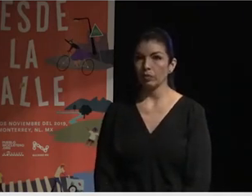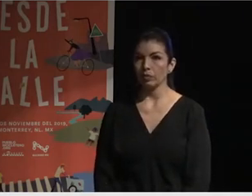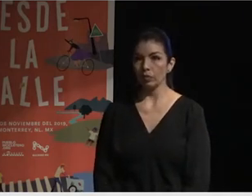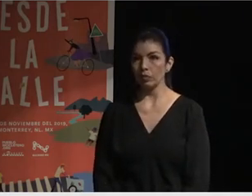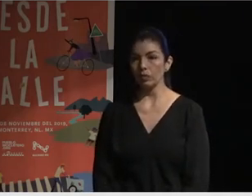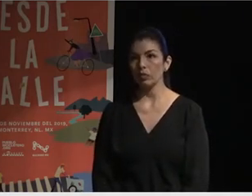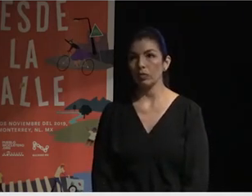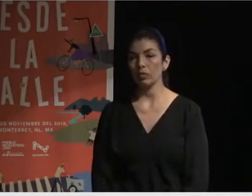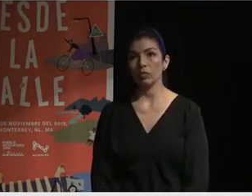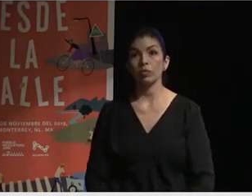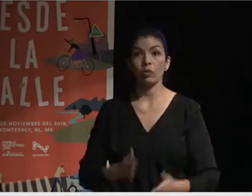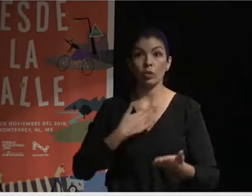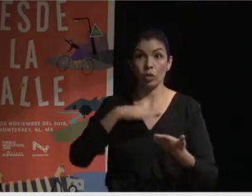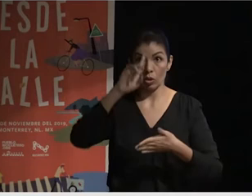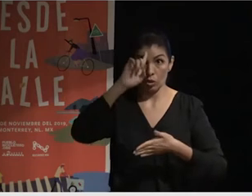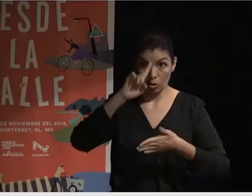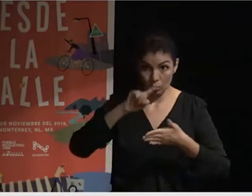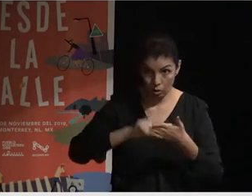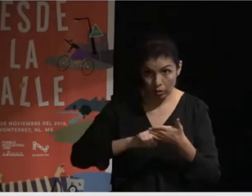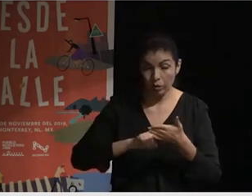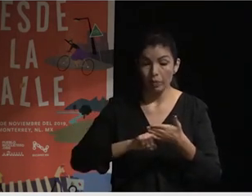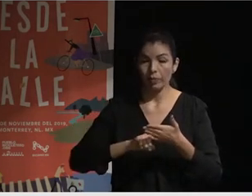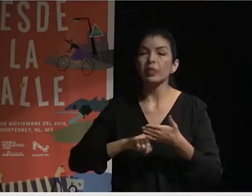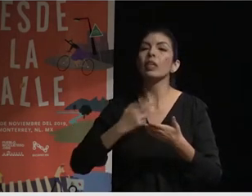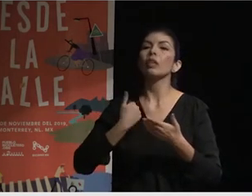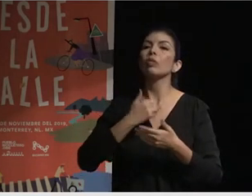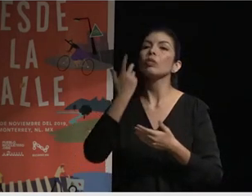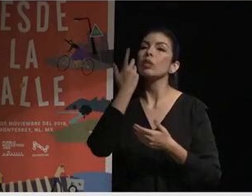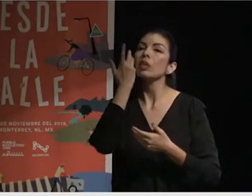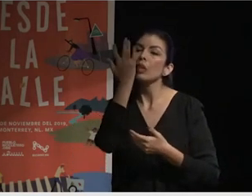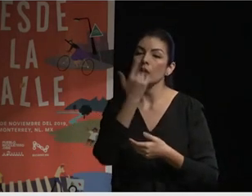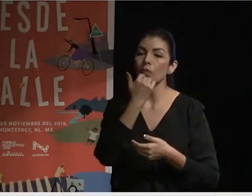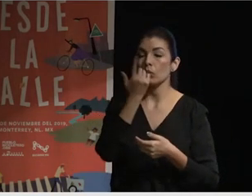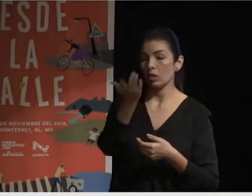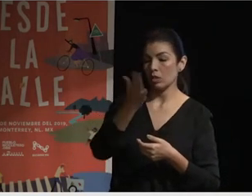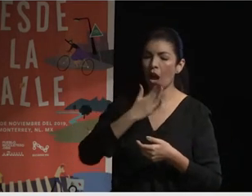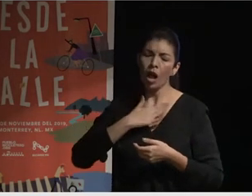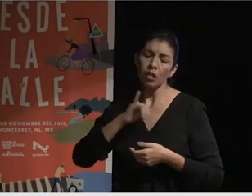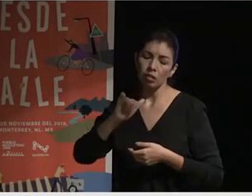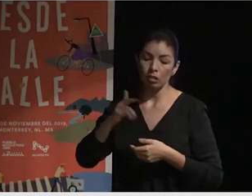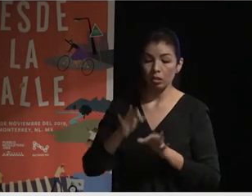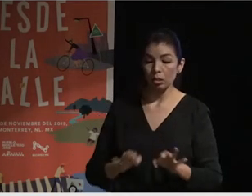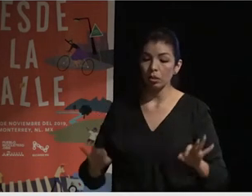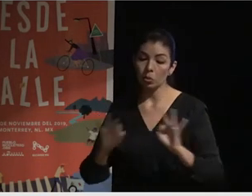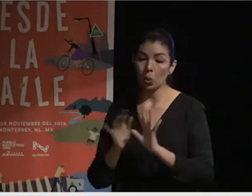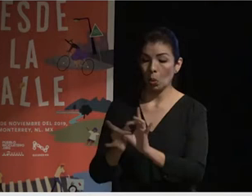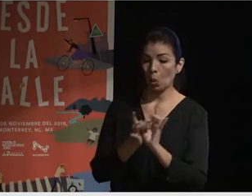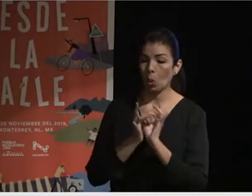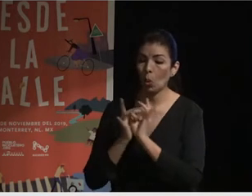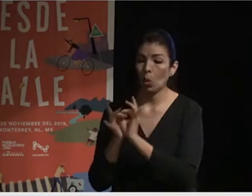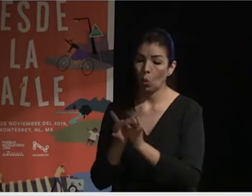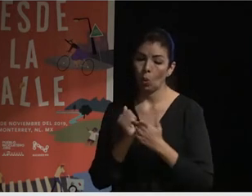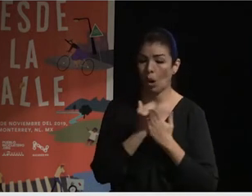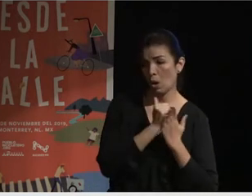colectividad y la cooperación, la tenemos que vivir primero. Y es bien, bien, bien importante empezar a entender eso para justo